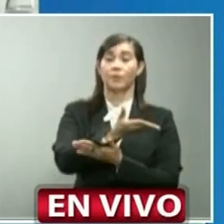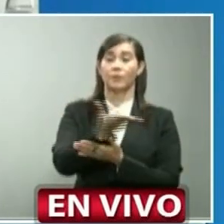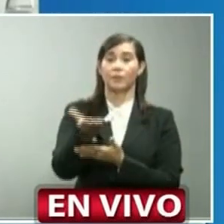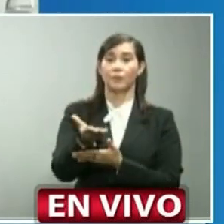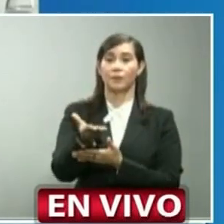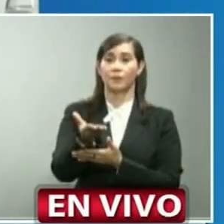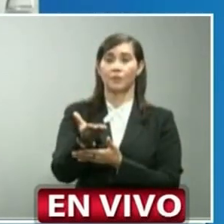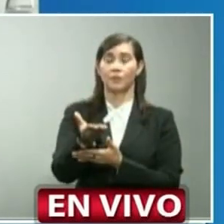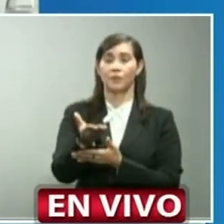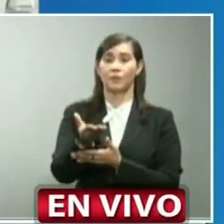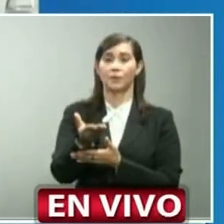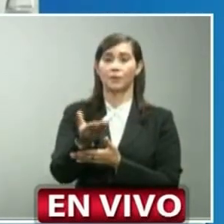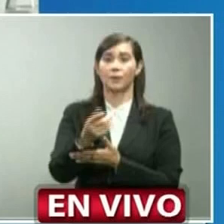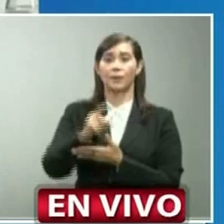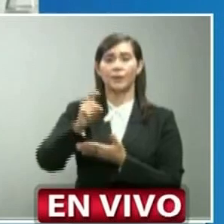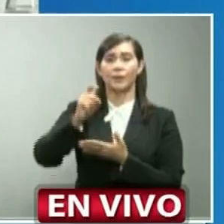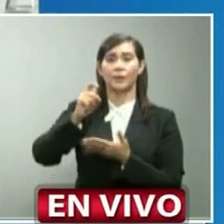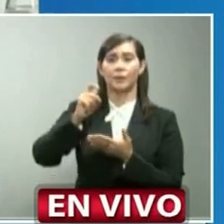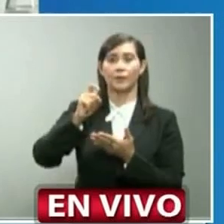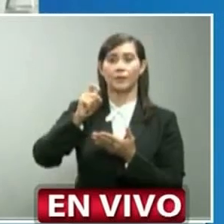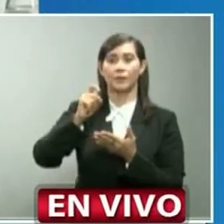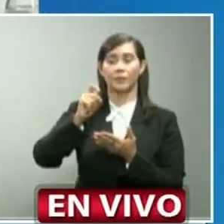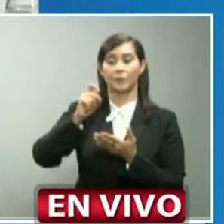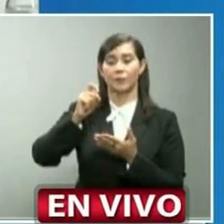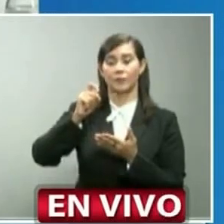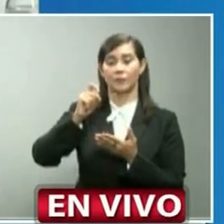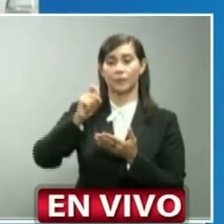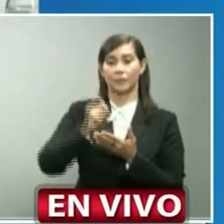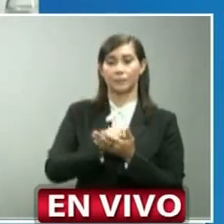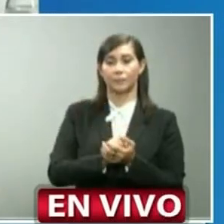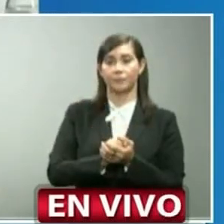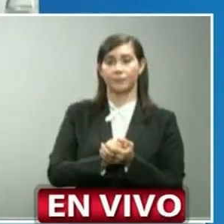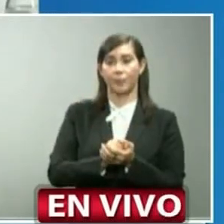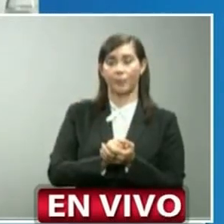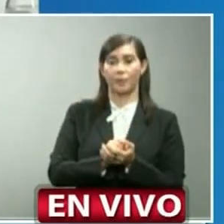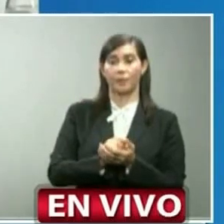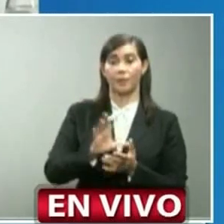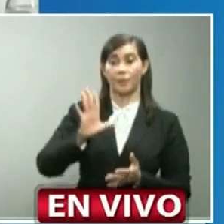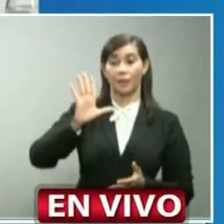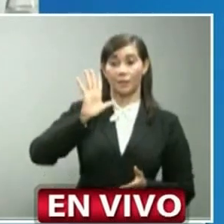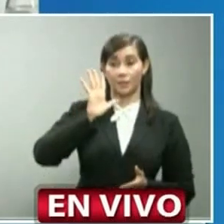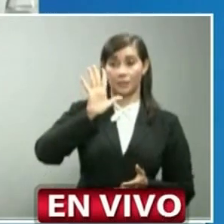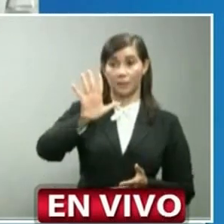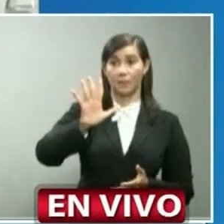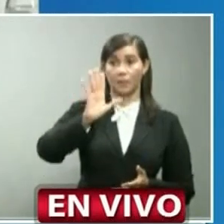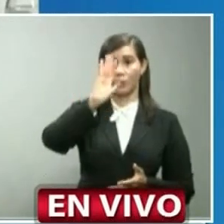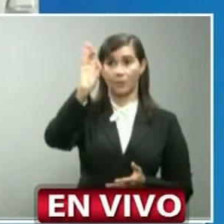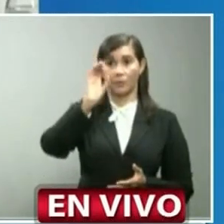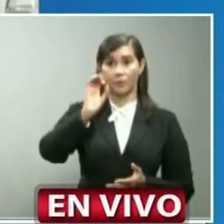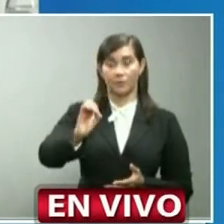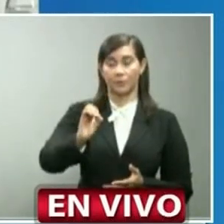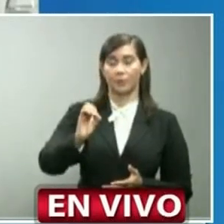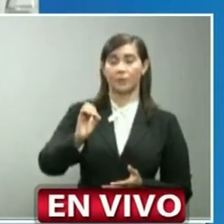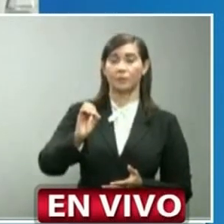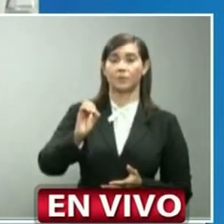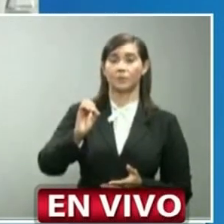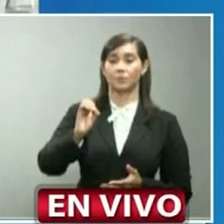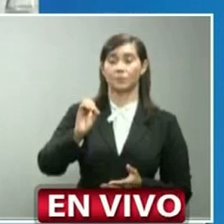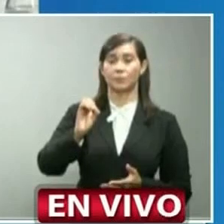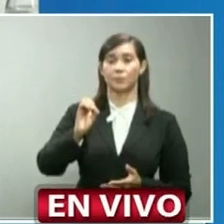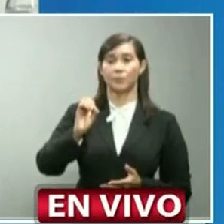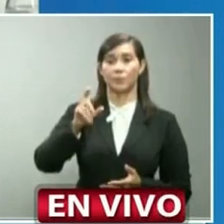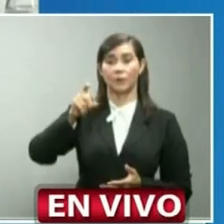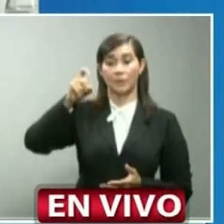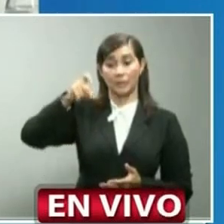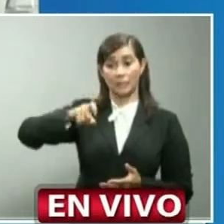el requisito de aproximadamente el 5% de la población que debe tener